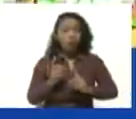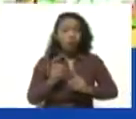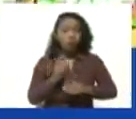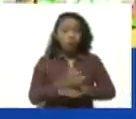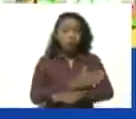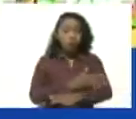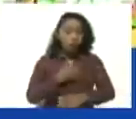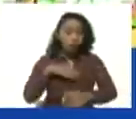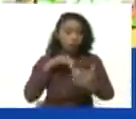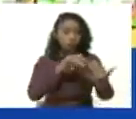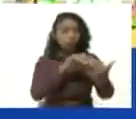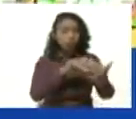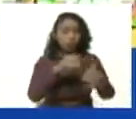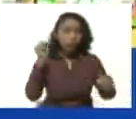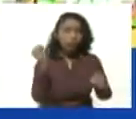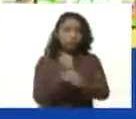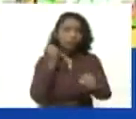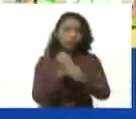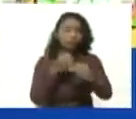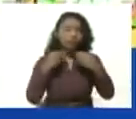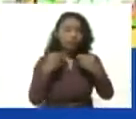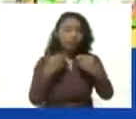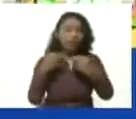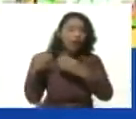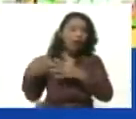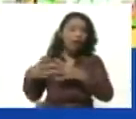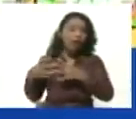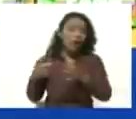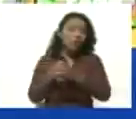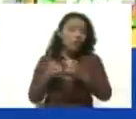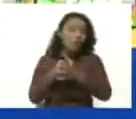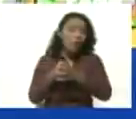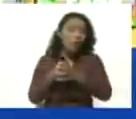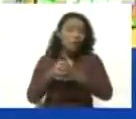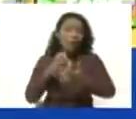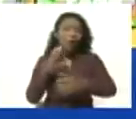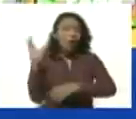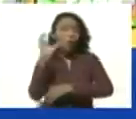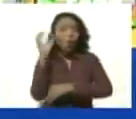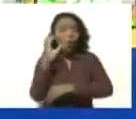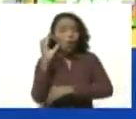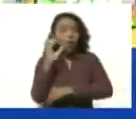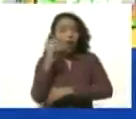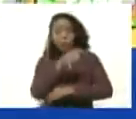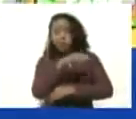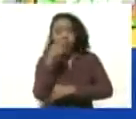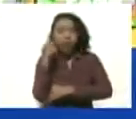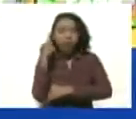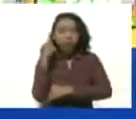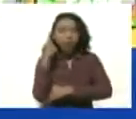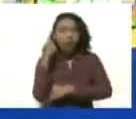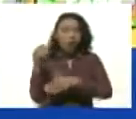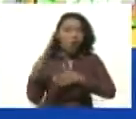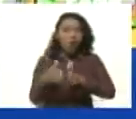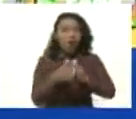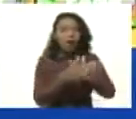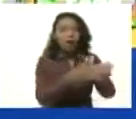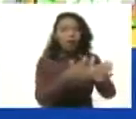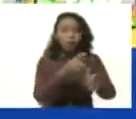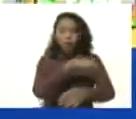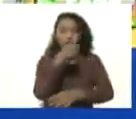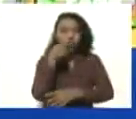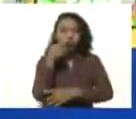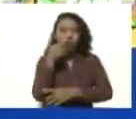fueron guerrilleros, pero trabajan para la oligarquía colombiana ahora, en el narcotráfico, en las rutas de narcotráfico.